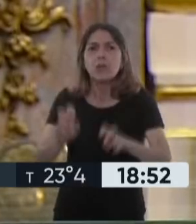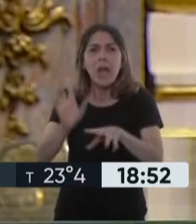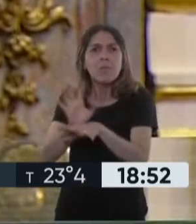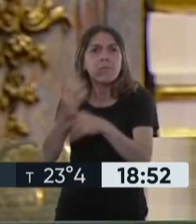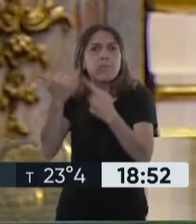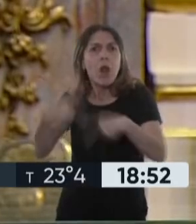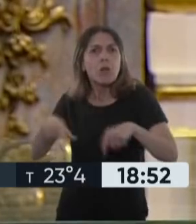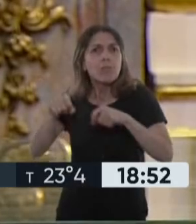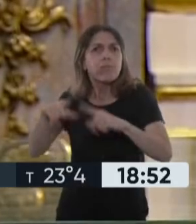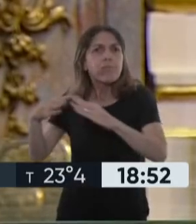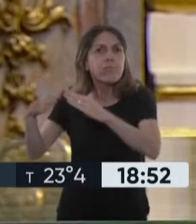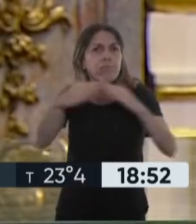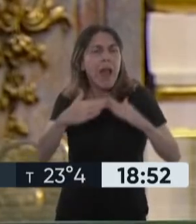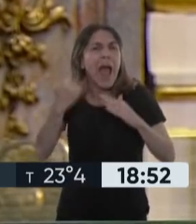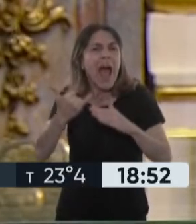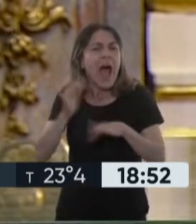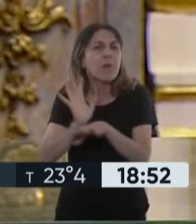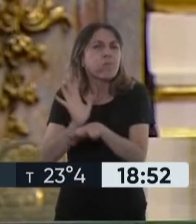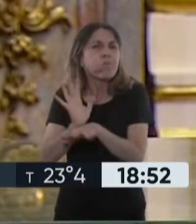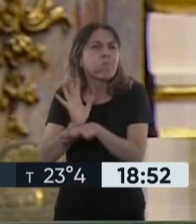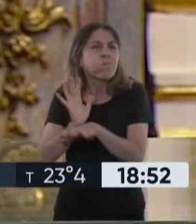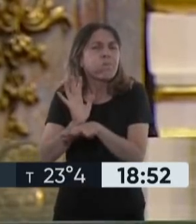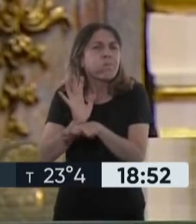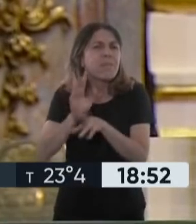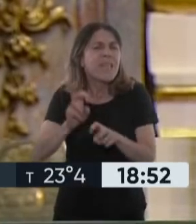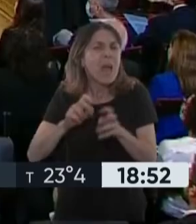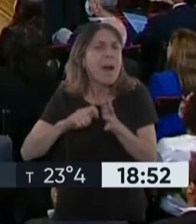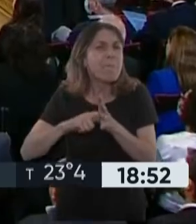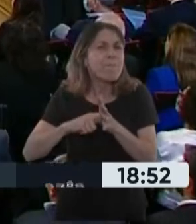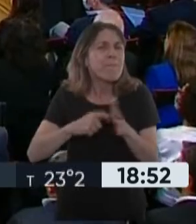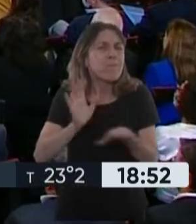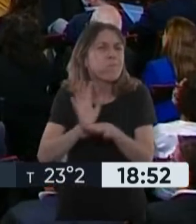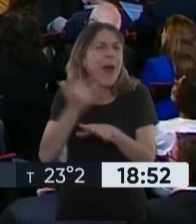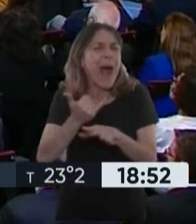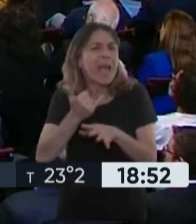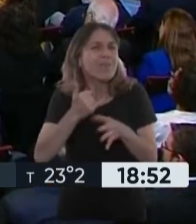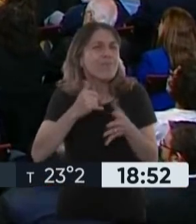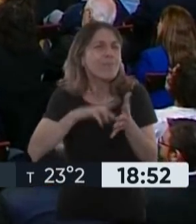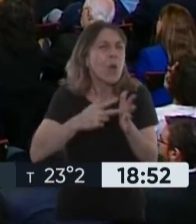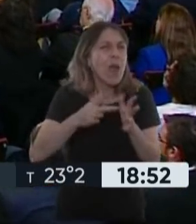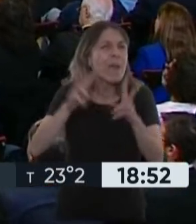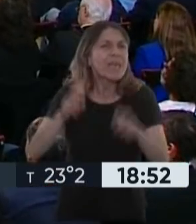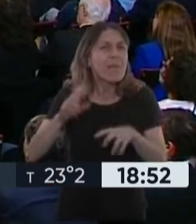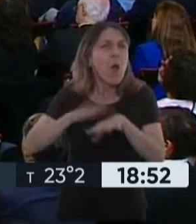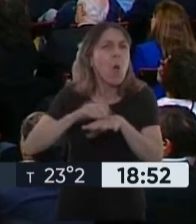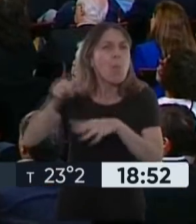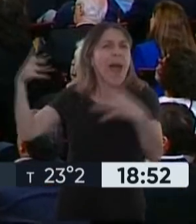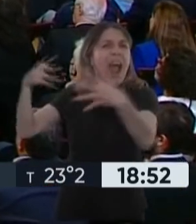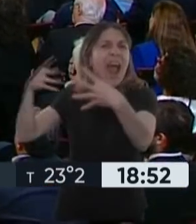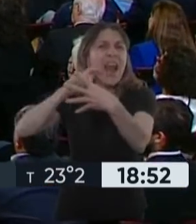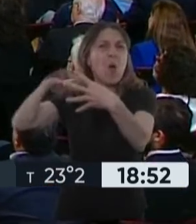agregado significativas presiones por el conflicto bélico que se está viviendo en Ucrania en el frente de la